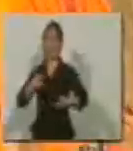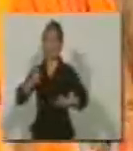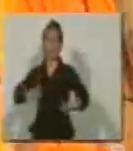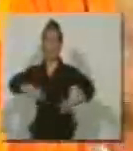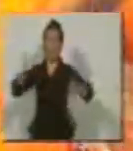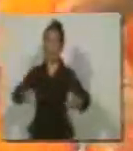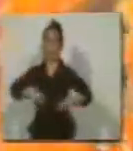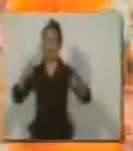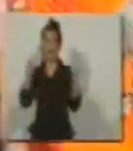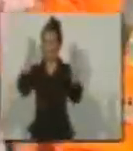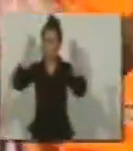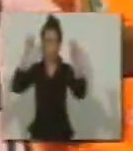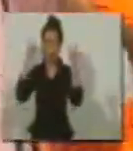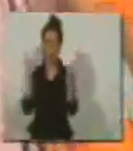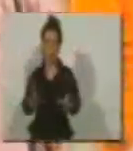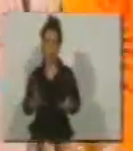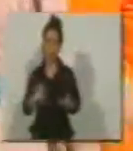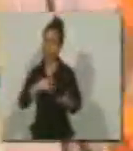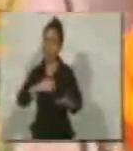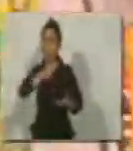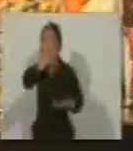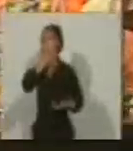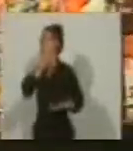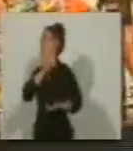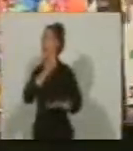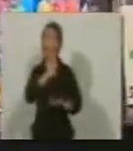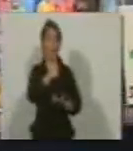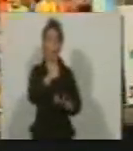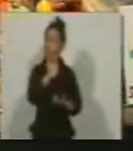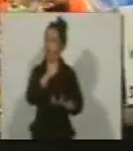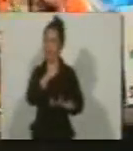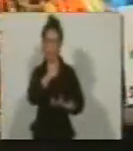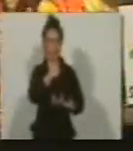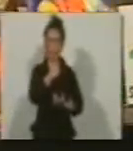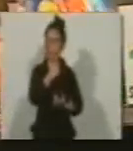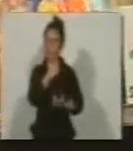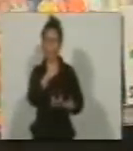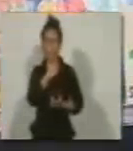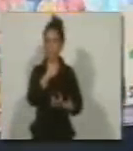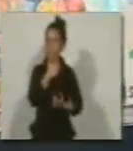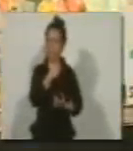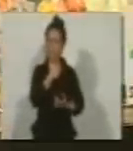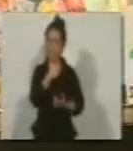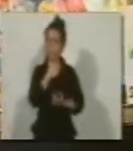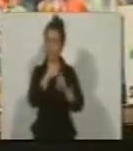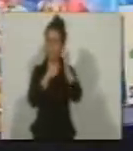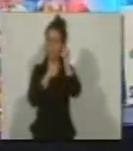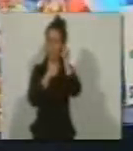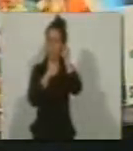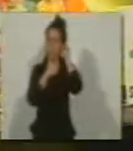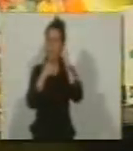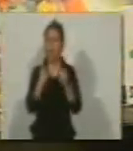malgastar. Esto no se puede soportar, quiere gastarse aquí